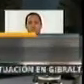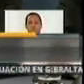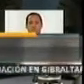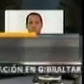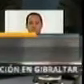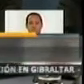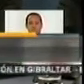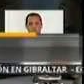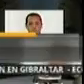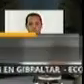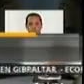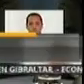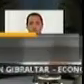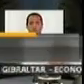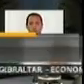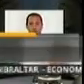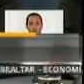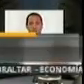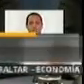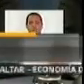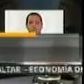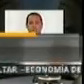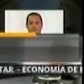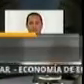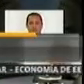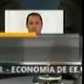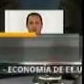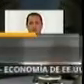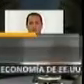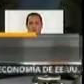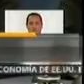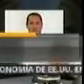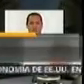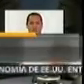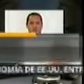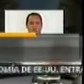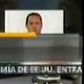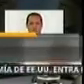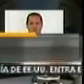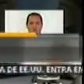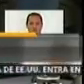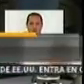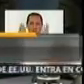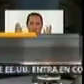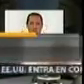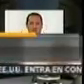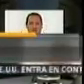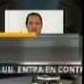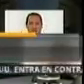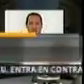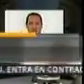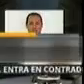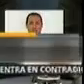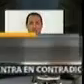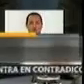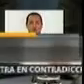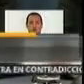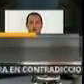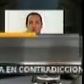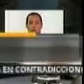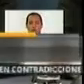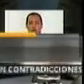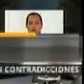Además, queremos decir que esta manipulación grosera que se ha hecho sobre esta